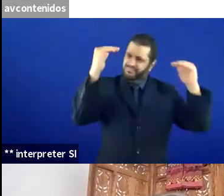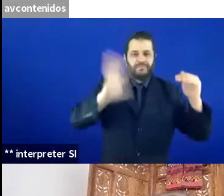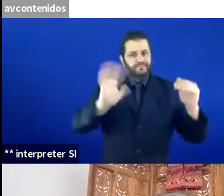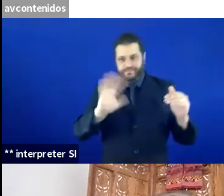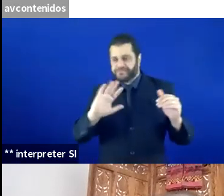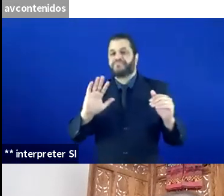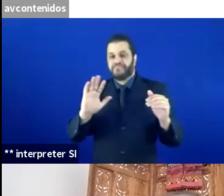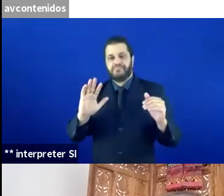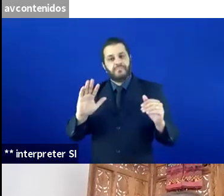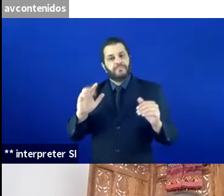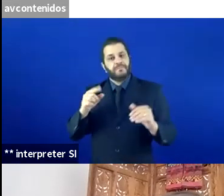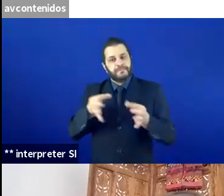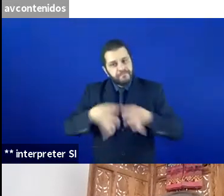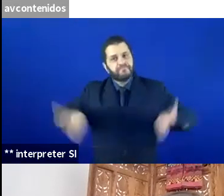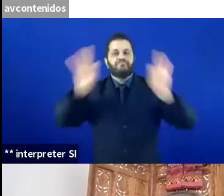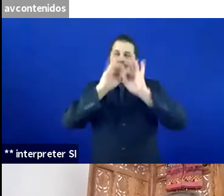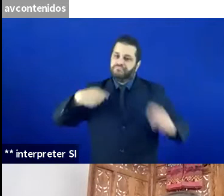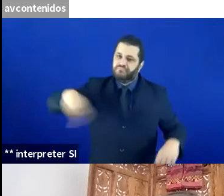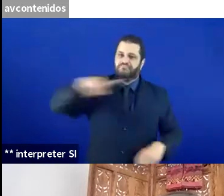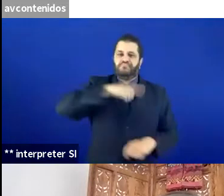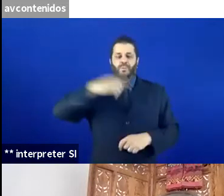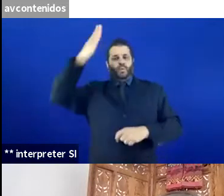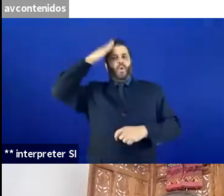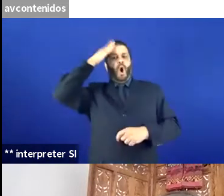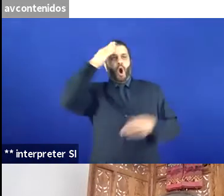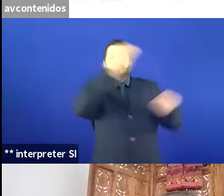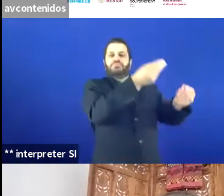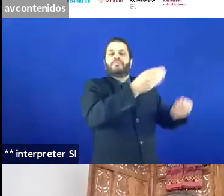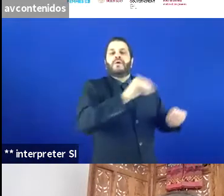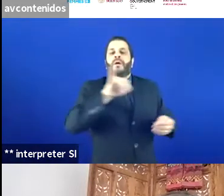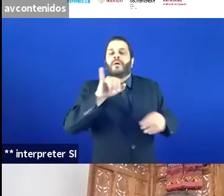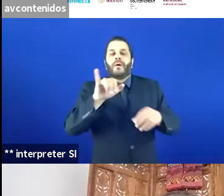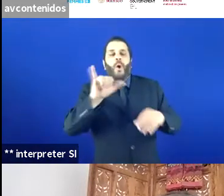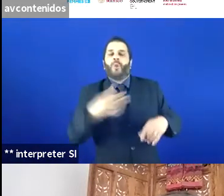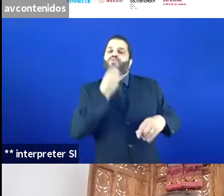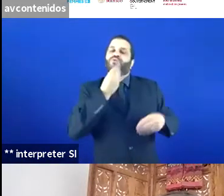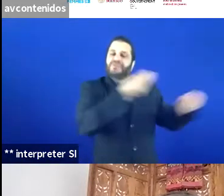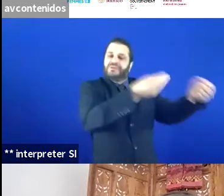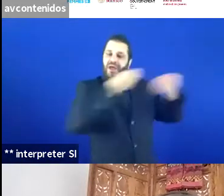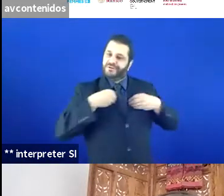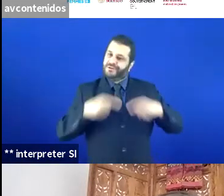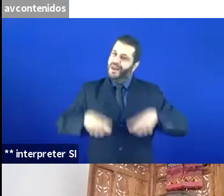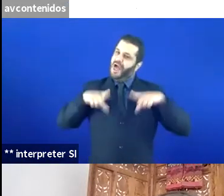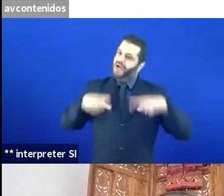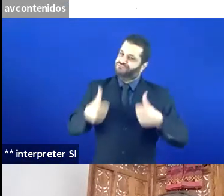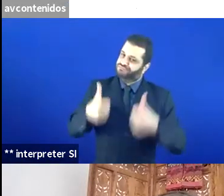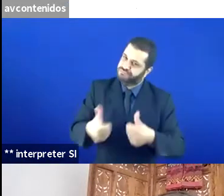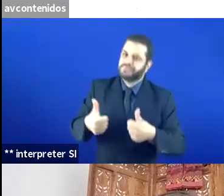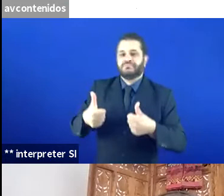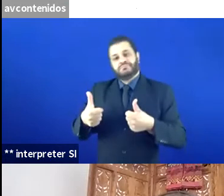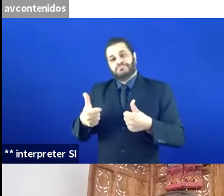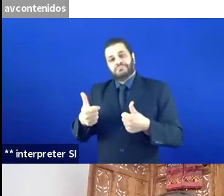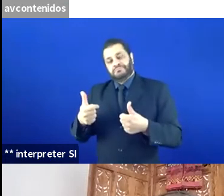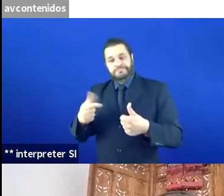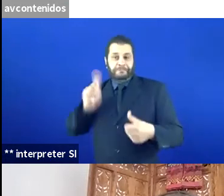vivir, trabajar y relacionarnos con todos los actores de la sociedad. Asimismo, debemos garantizar que nuestras leyes, políticas y